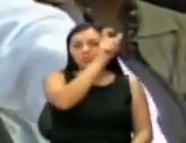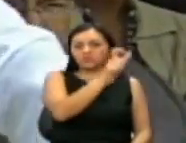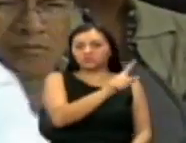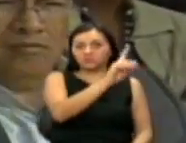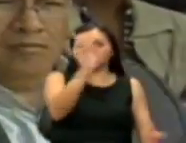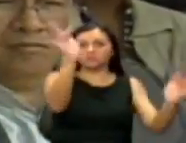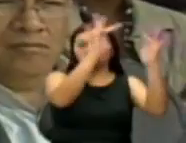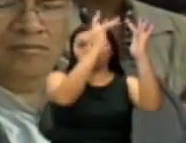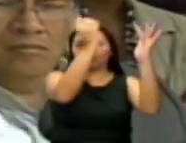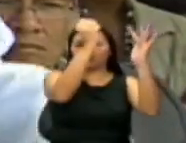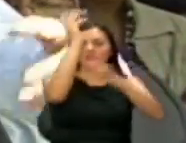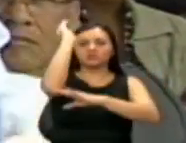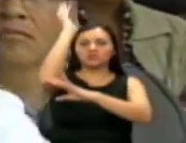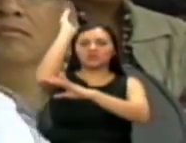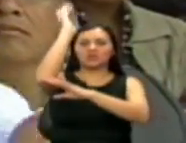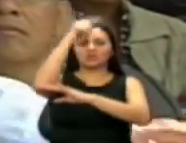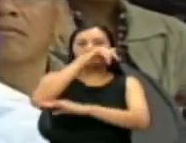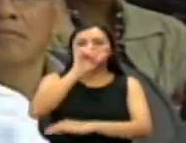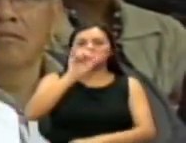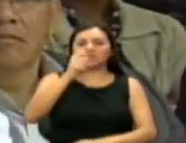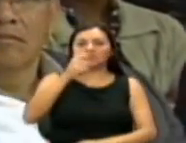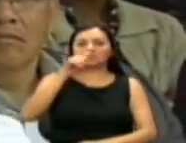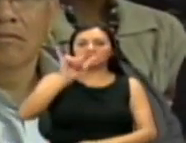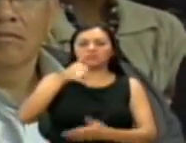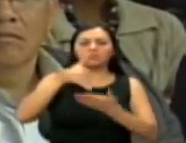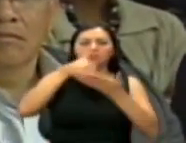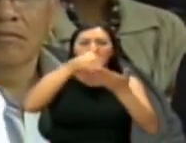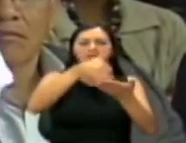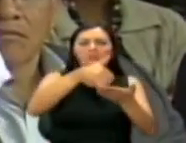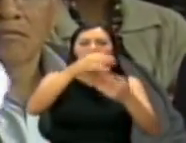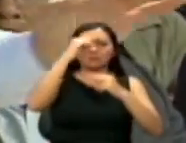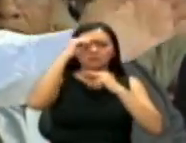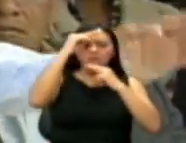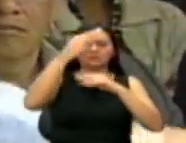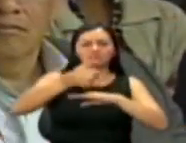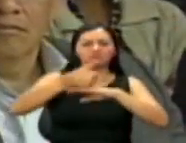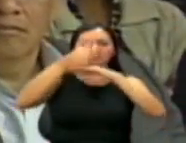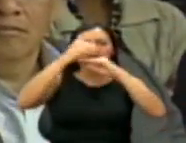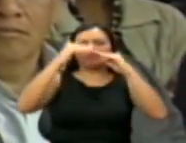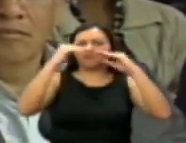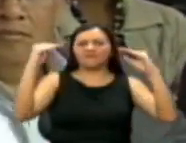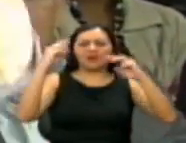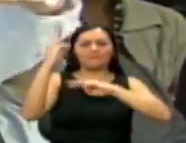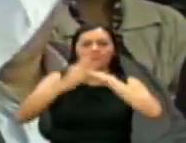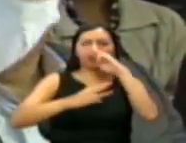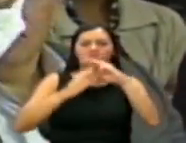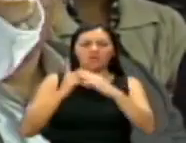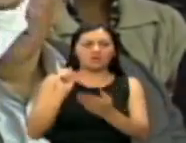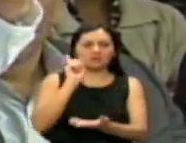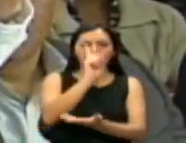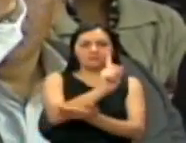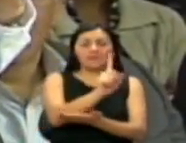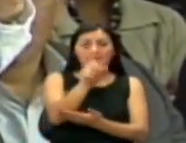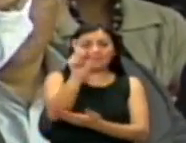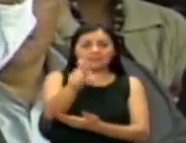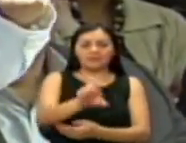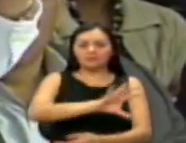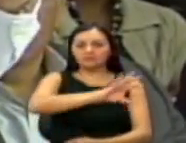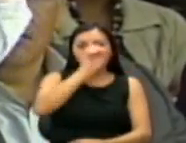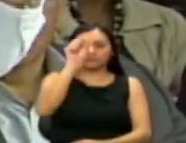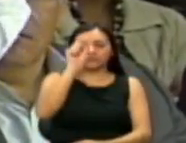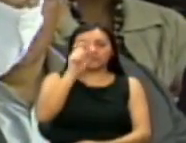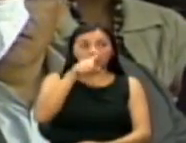para que haga la charla inaugural en Yachay, un premio Nobel, en este caso, del más alto nivel mundial. Entonces, tenemos que darnos cuenta